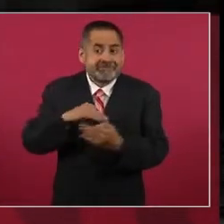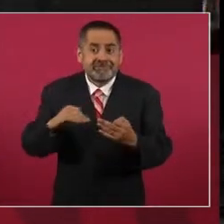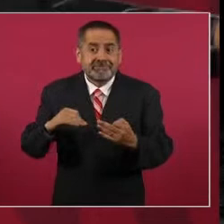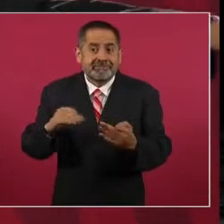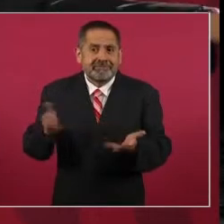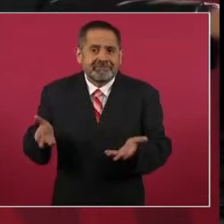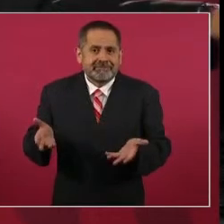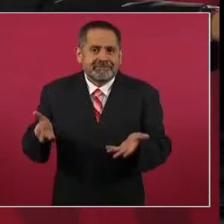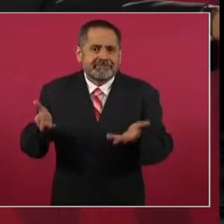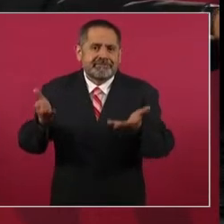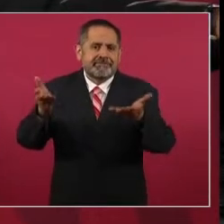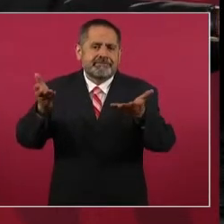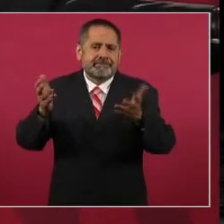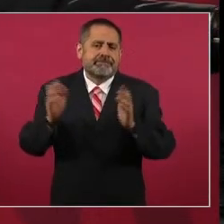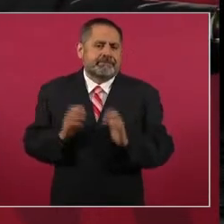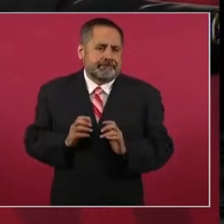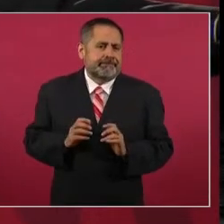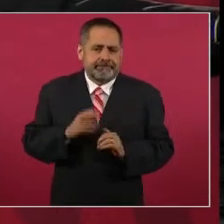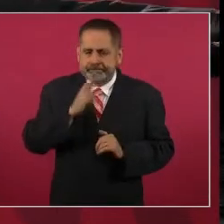llegue a todos